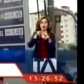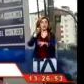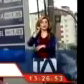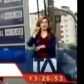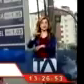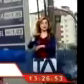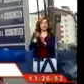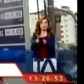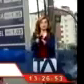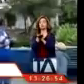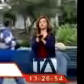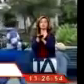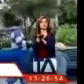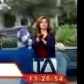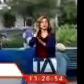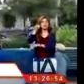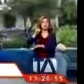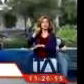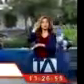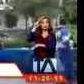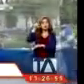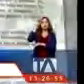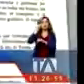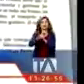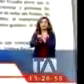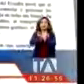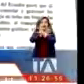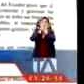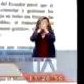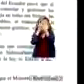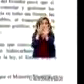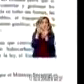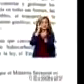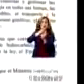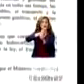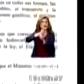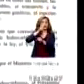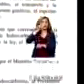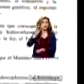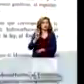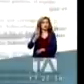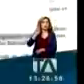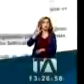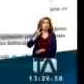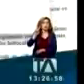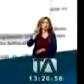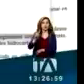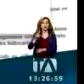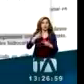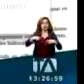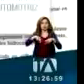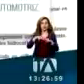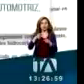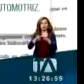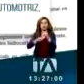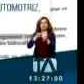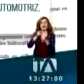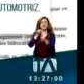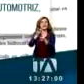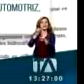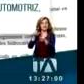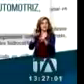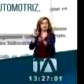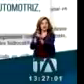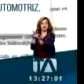del diésel. Y este martes el gobierno lo dejó claro mediante el decreto 632 que resuelve el precio de venta al público en las estaciones de servicio a nivel nacional